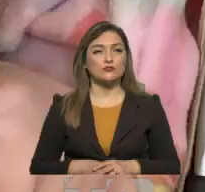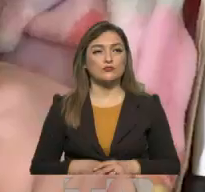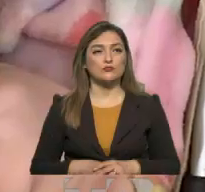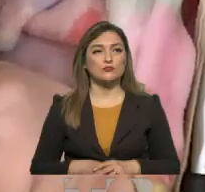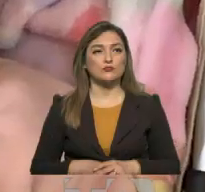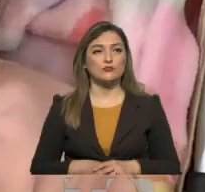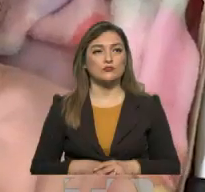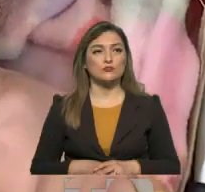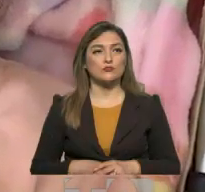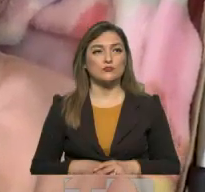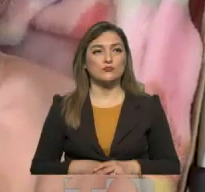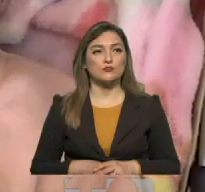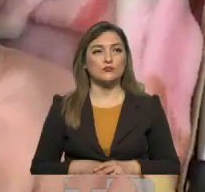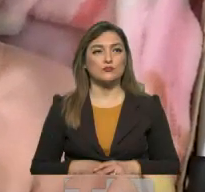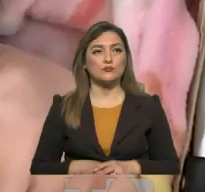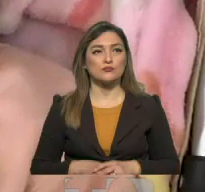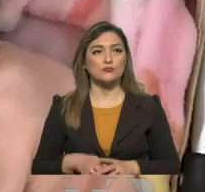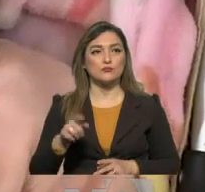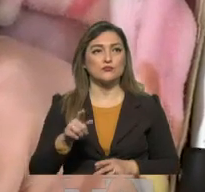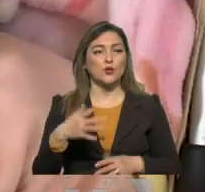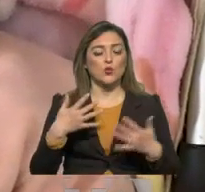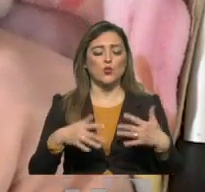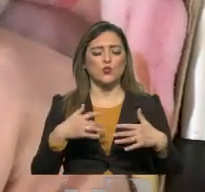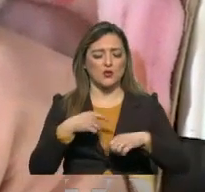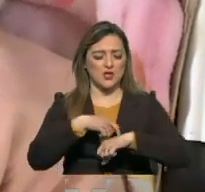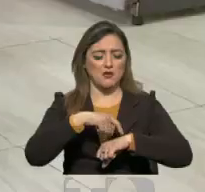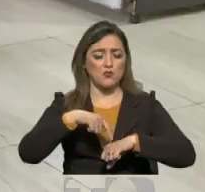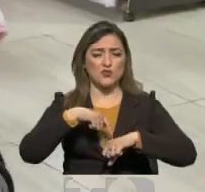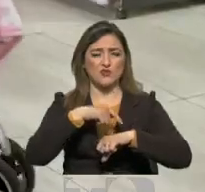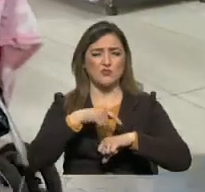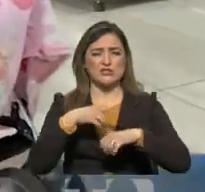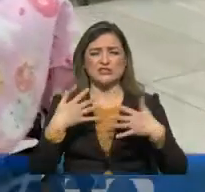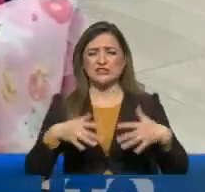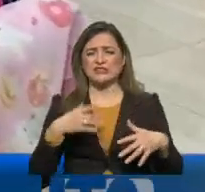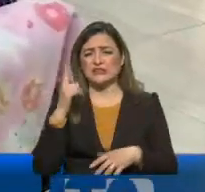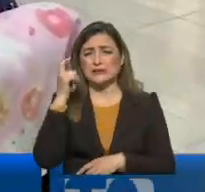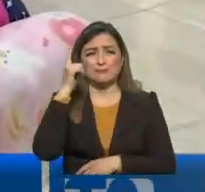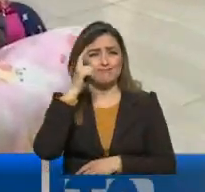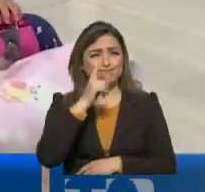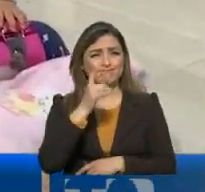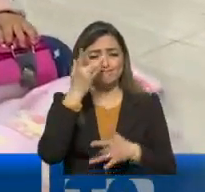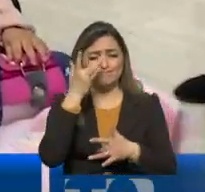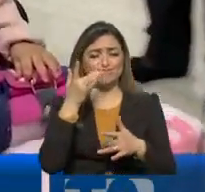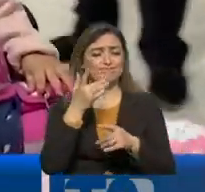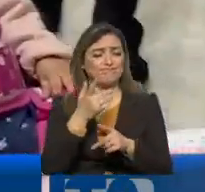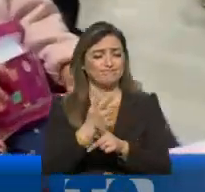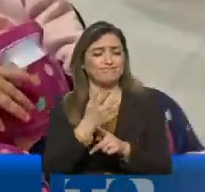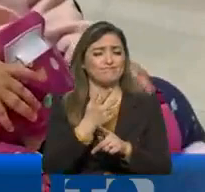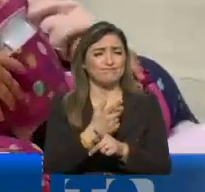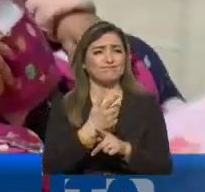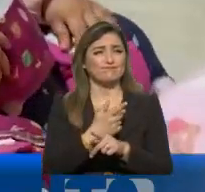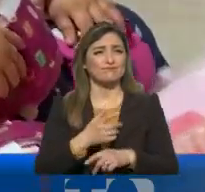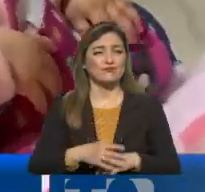Aunque usted no lo cree, el tiempo es el peor enemigo de Noelia, esta niña de apenas 11 meses. Y es que a su tierna edad hace frente a una de